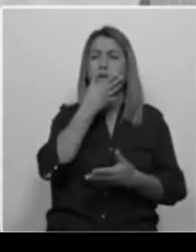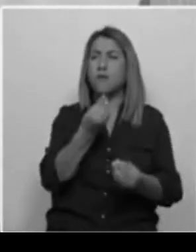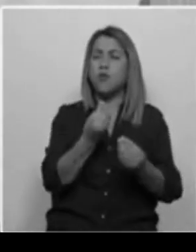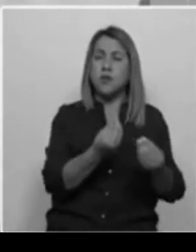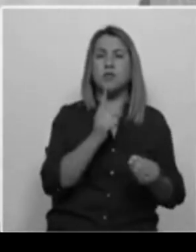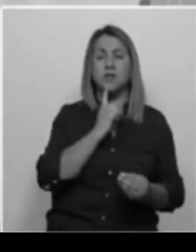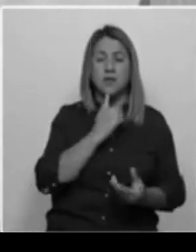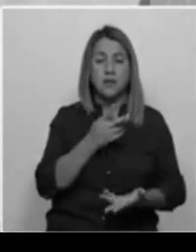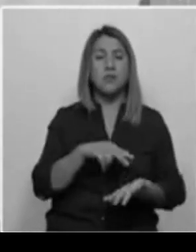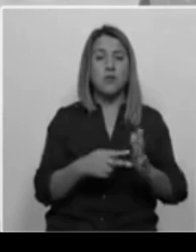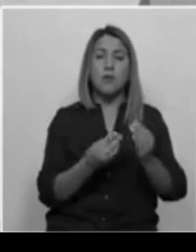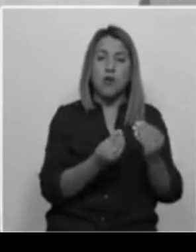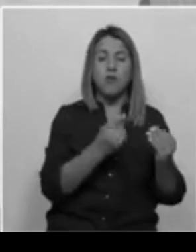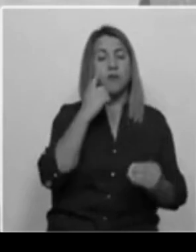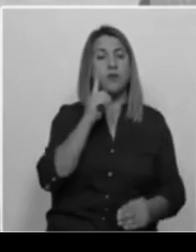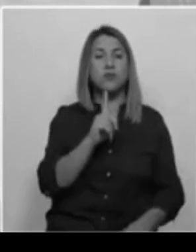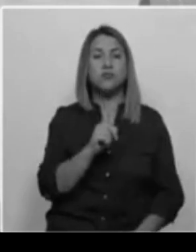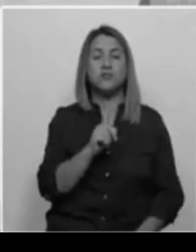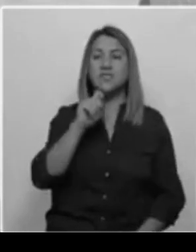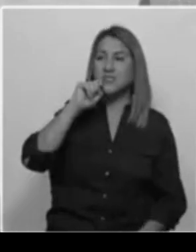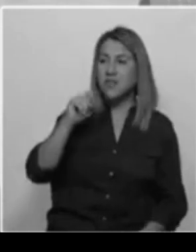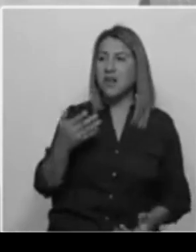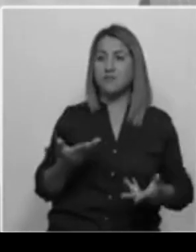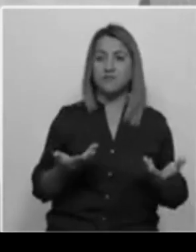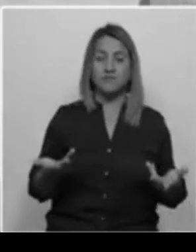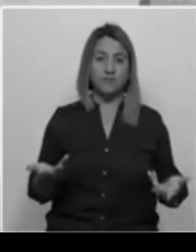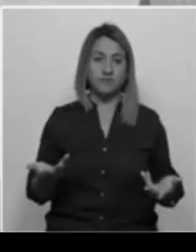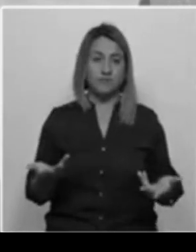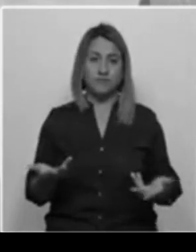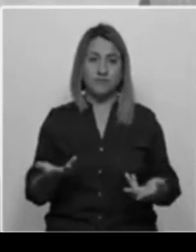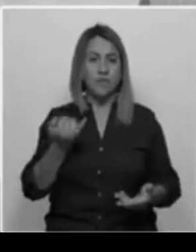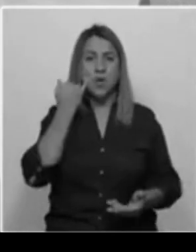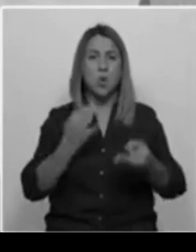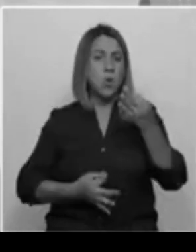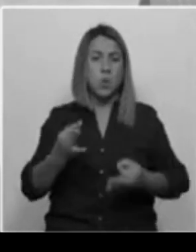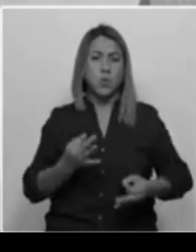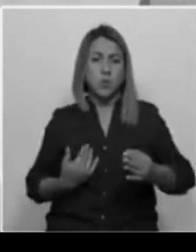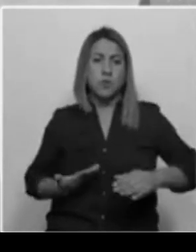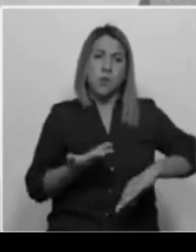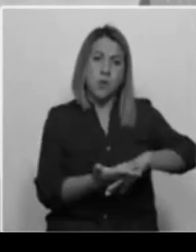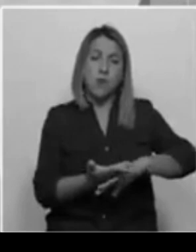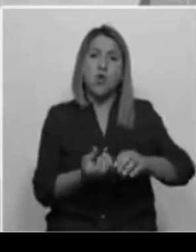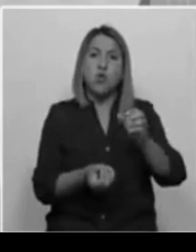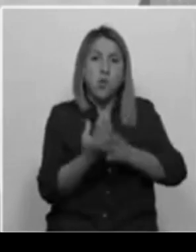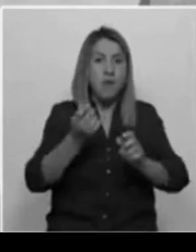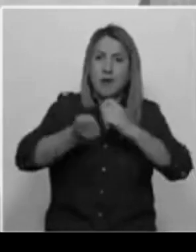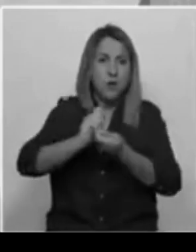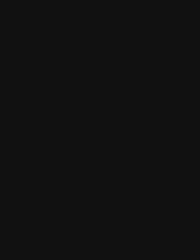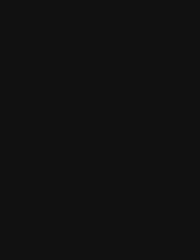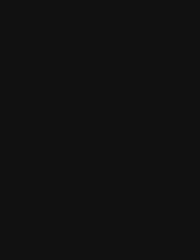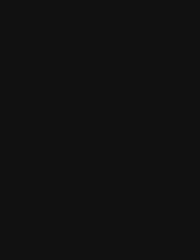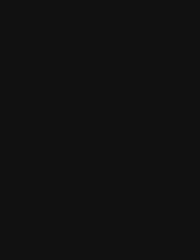problemas por supuesto pero no no no no eso es injusto que estemos proponiendo una refundación que cambiemos